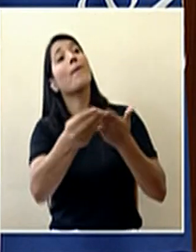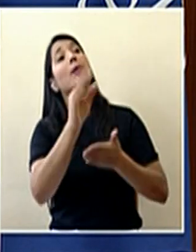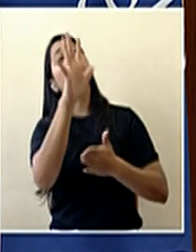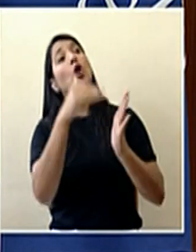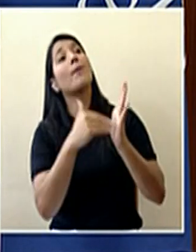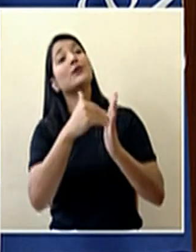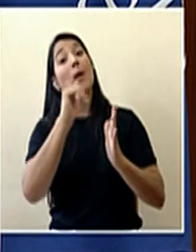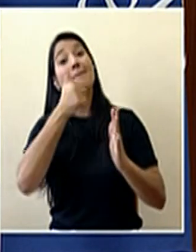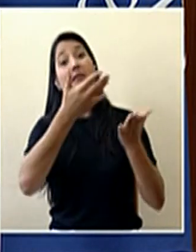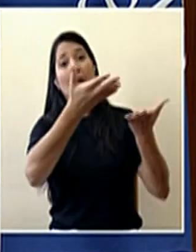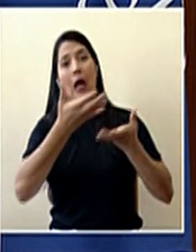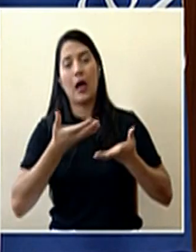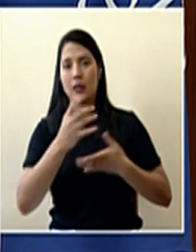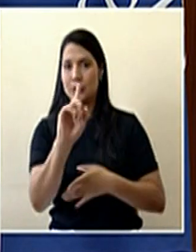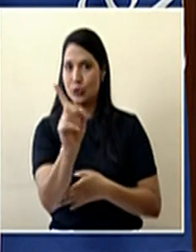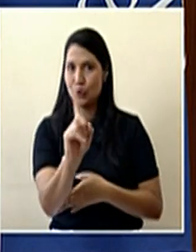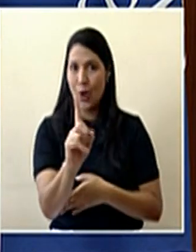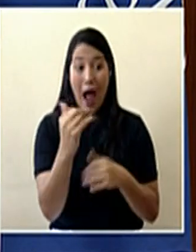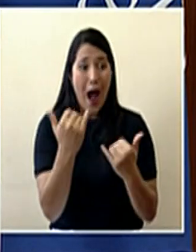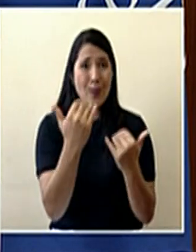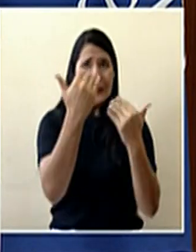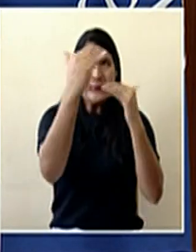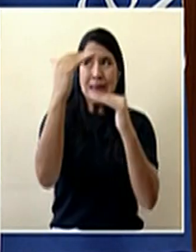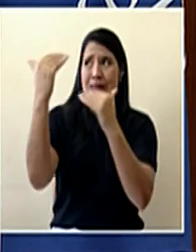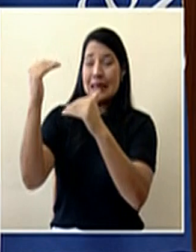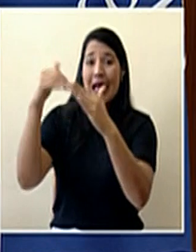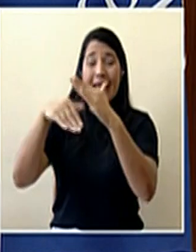mañana. Las cantidades son muy limitadas, todo el